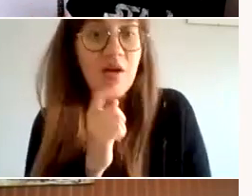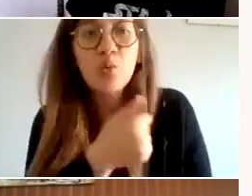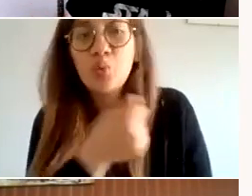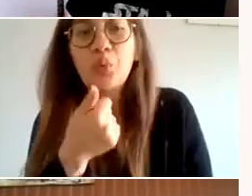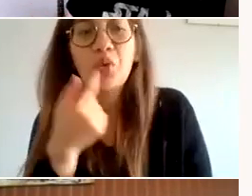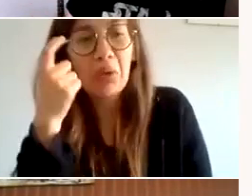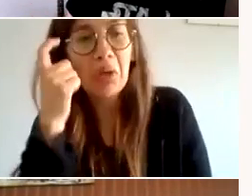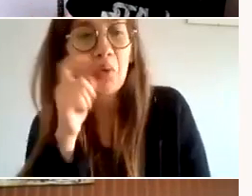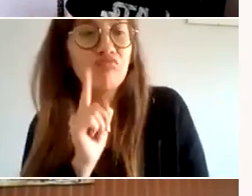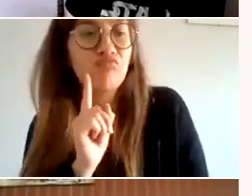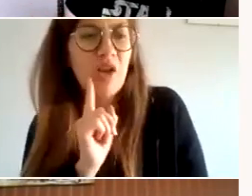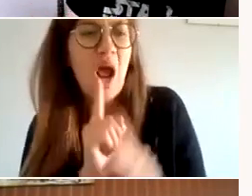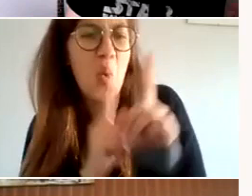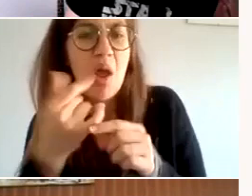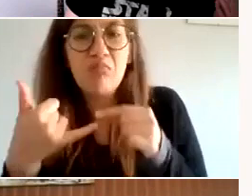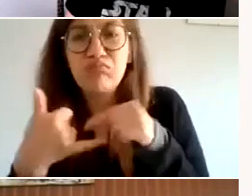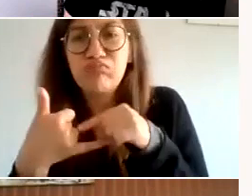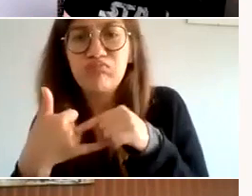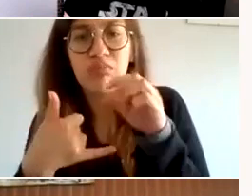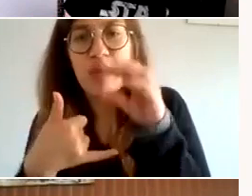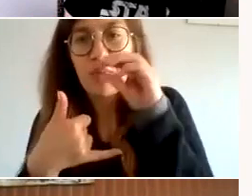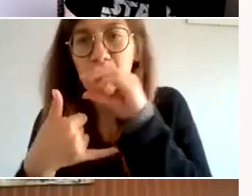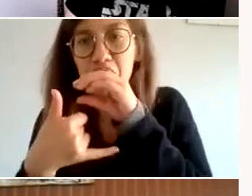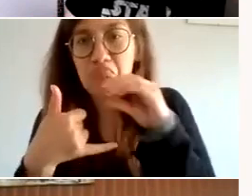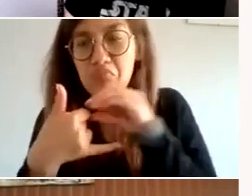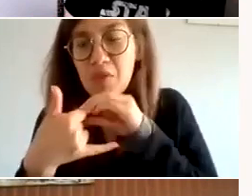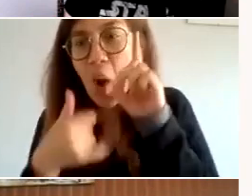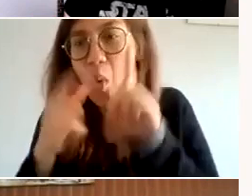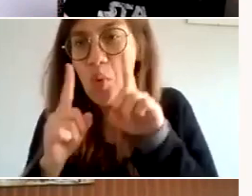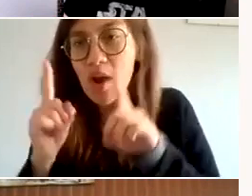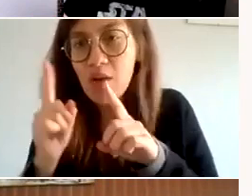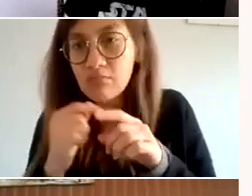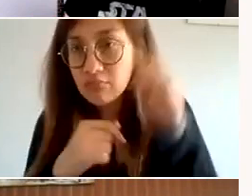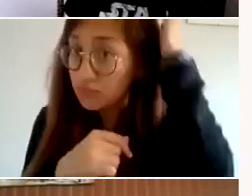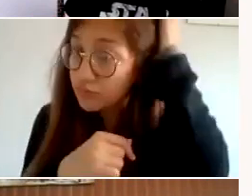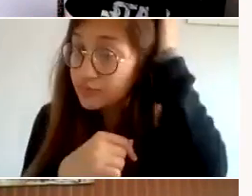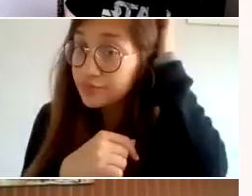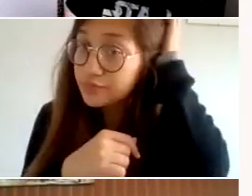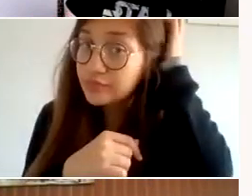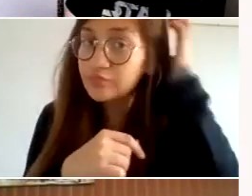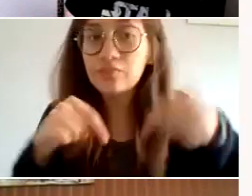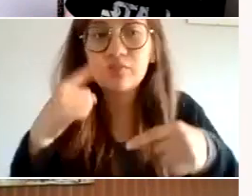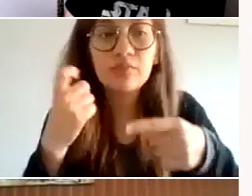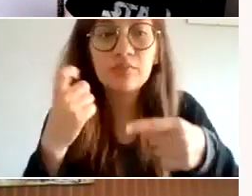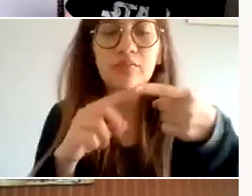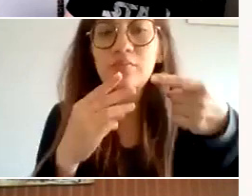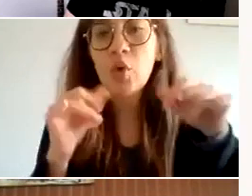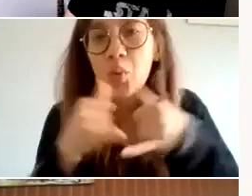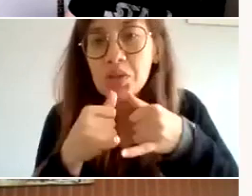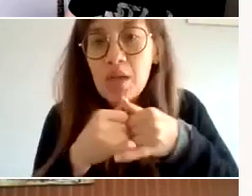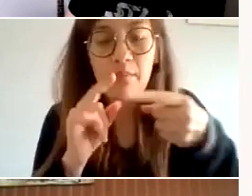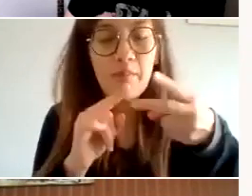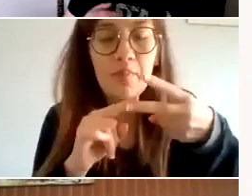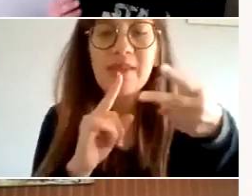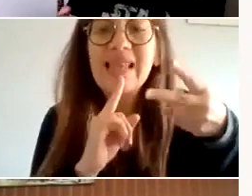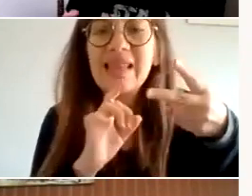estas aplicaciones en su celular, sobre todo WhatsApp. Hoy en día está en auge Telegram, que Telegram porque se